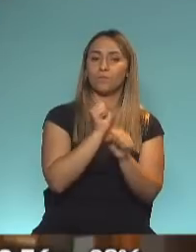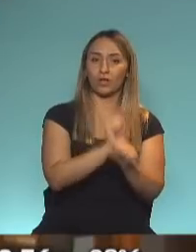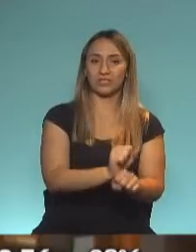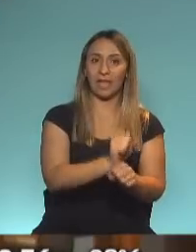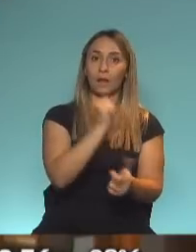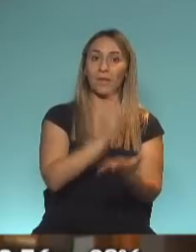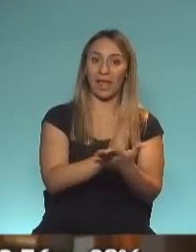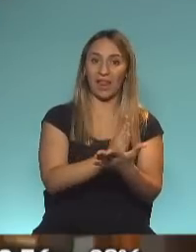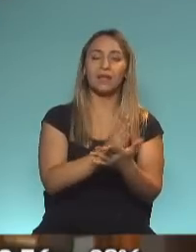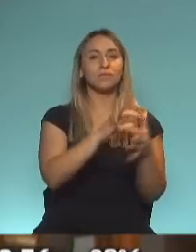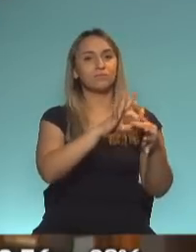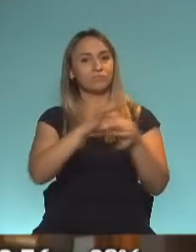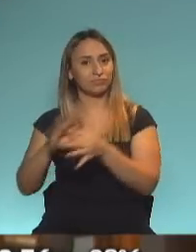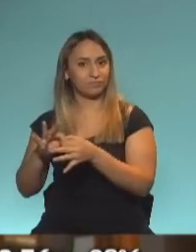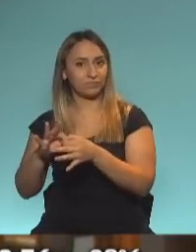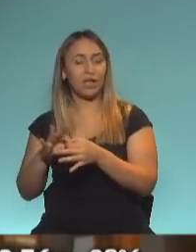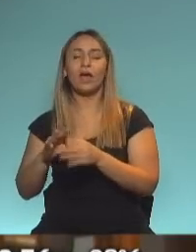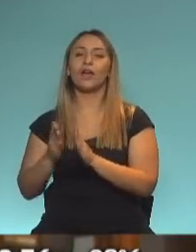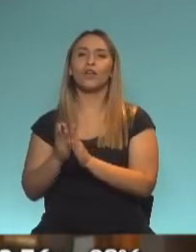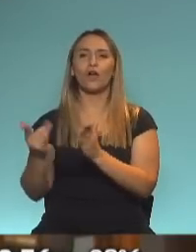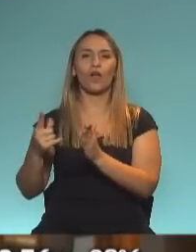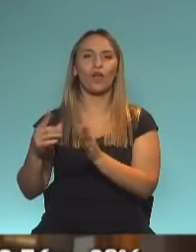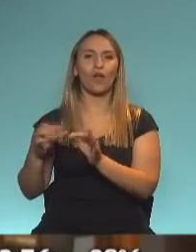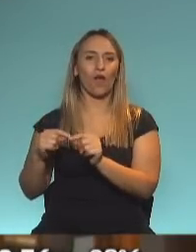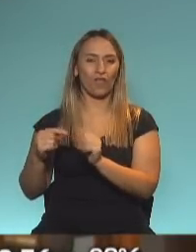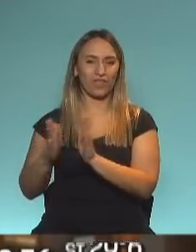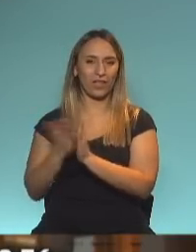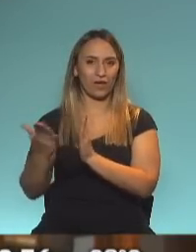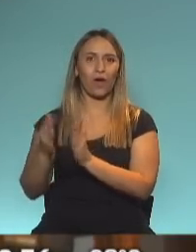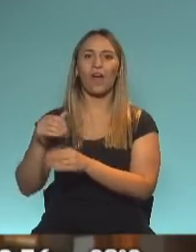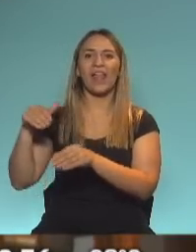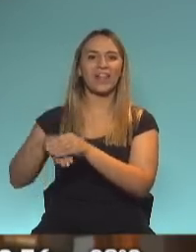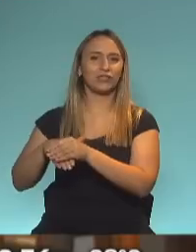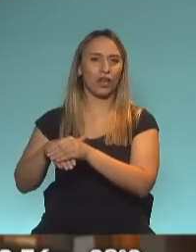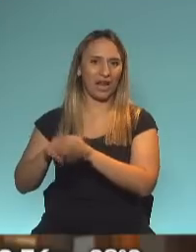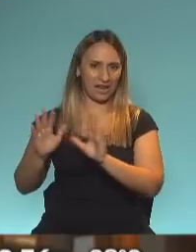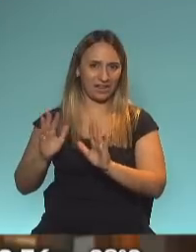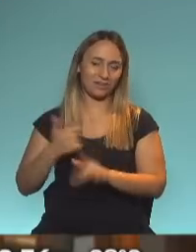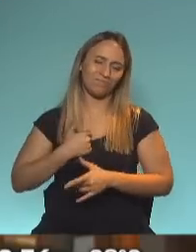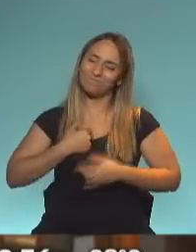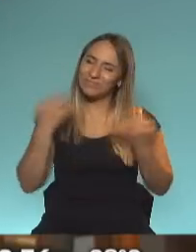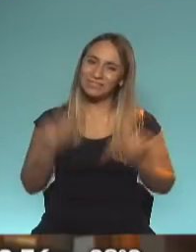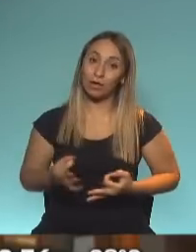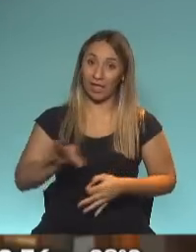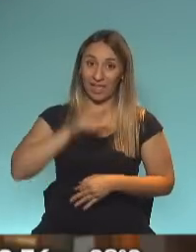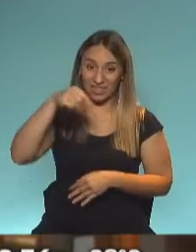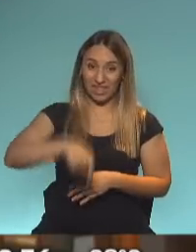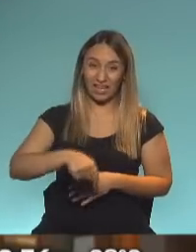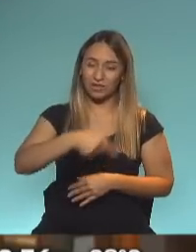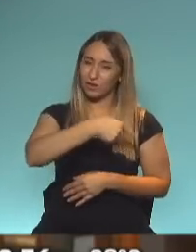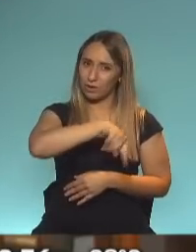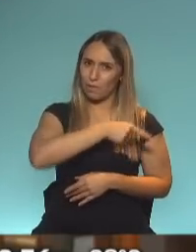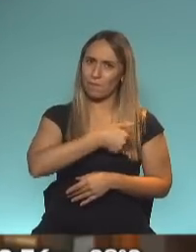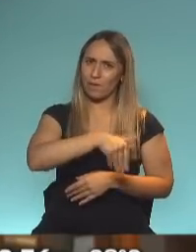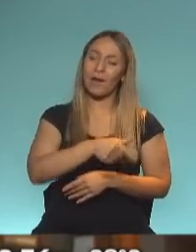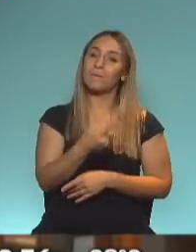ver con el Código Electoral. Y yo estoy convencido que este año van a intentar que del único tema que